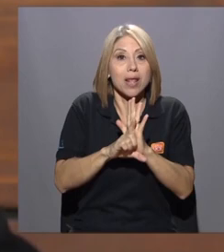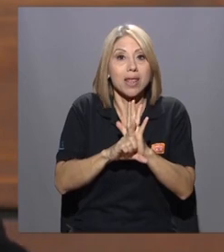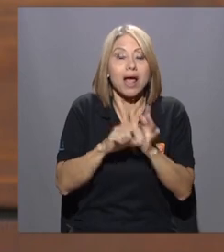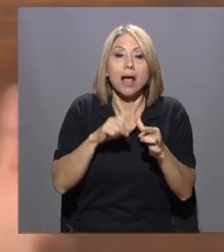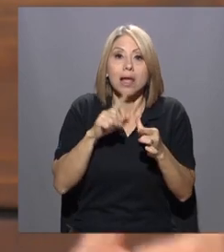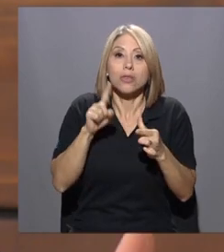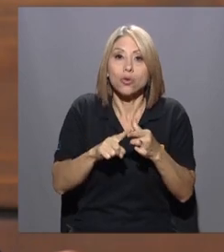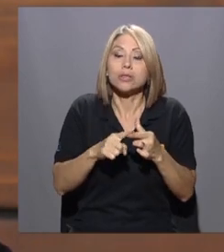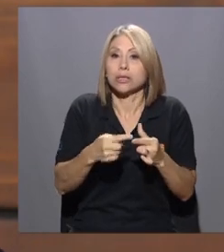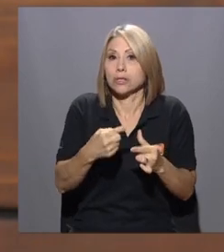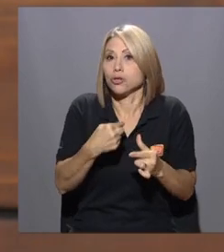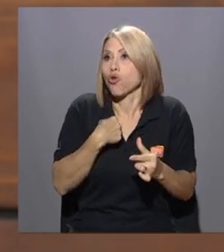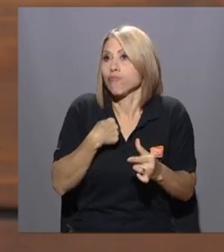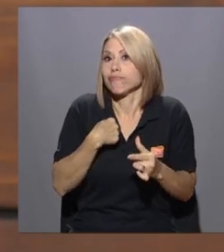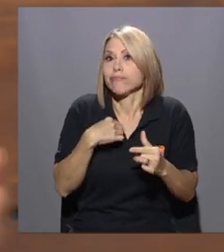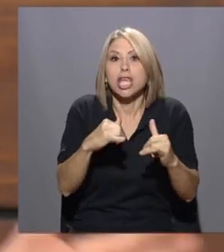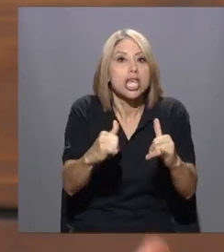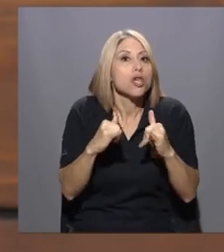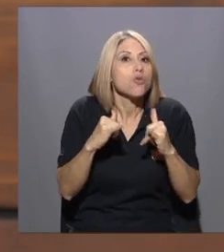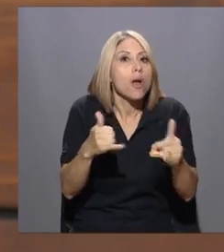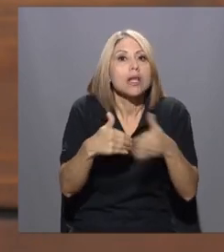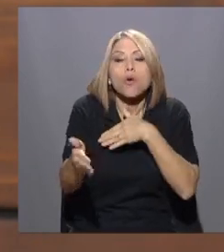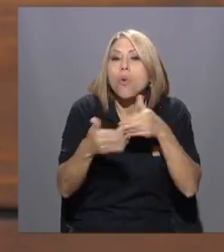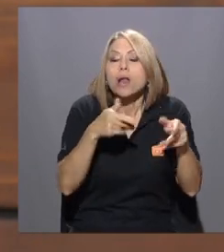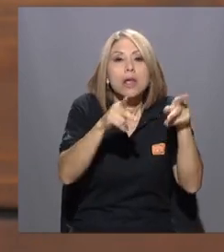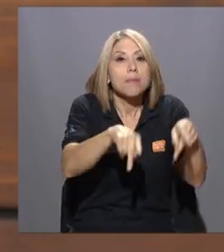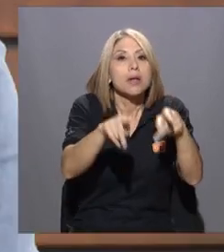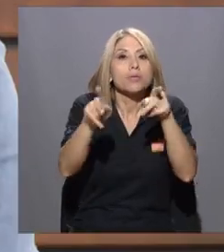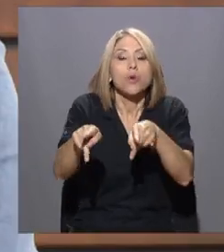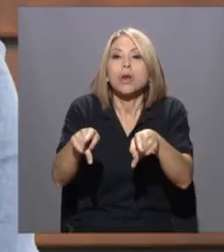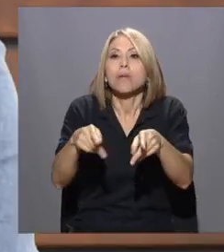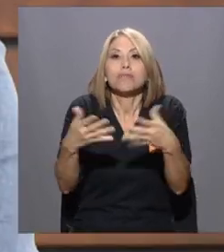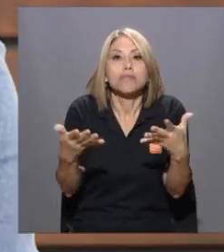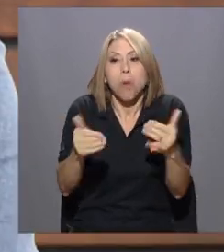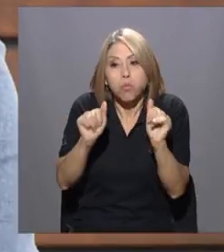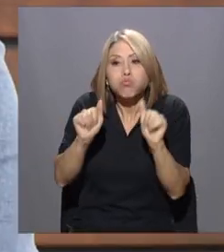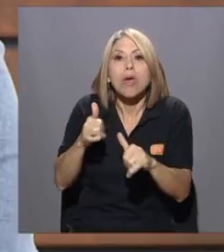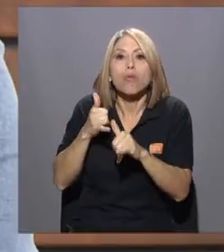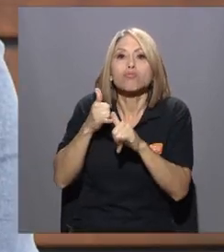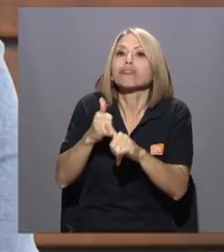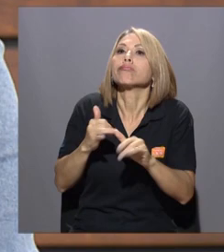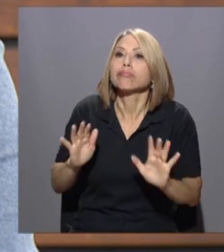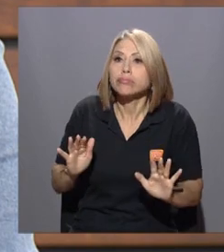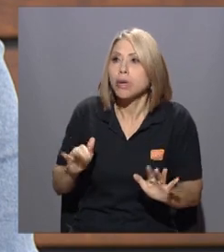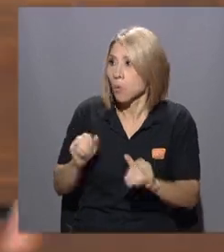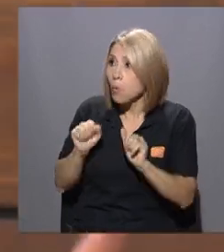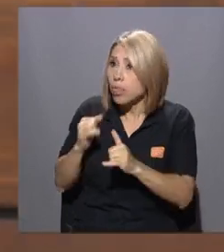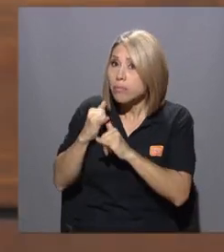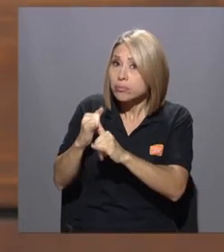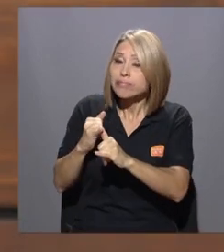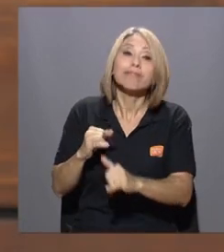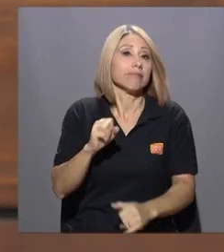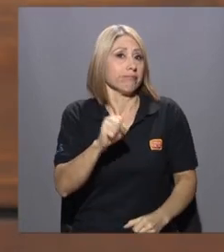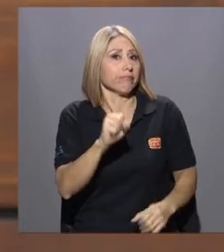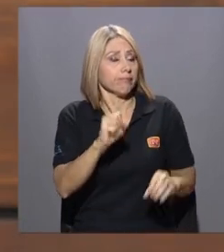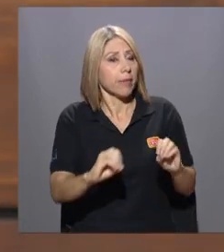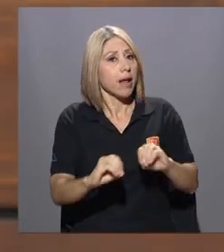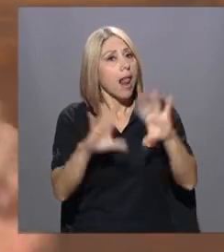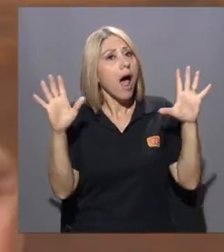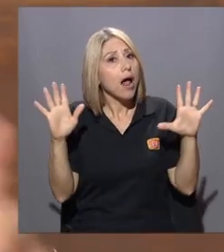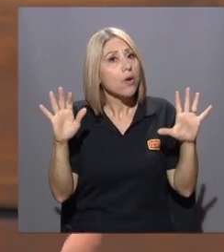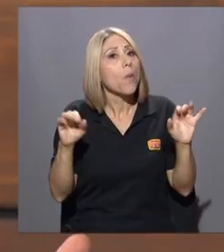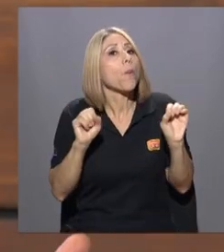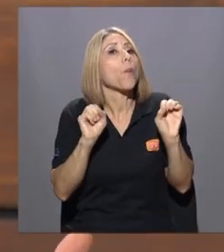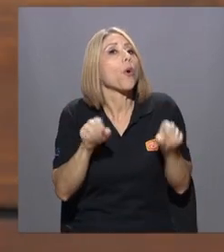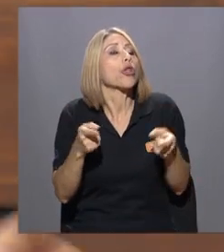tengo, igual que cualquier otro ciudadano o cualquier otro jerarca, posibilidad de demanda. Yo tengo, claro, estaría expuesto a una